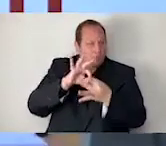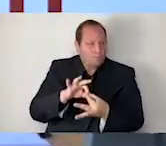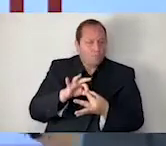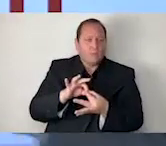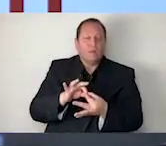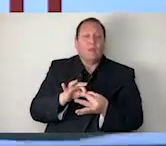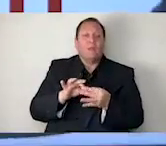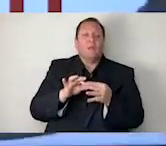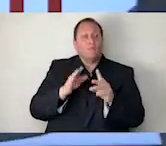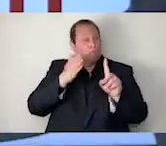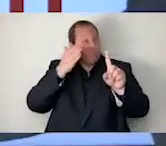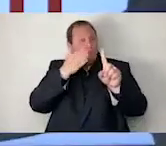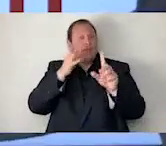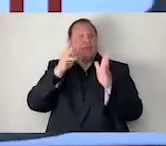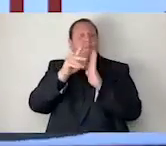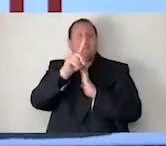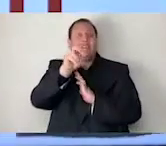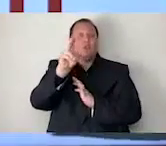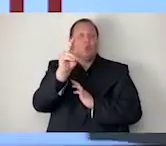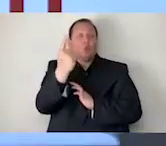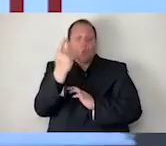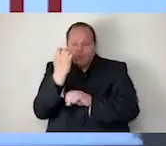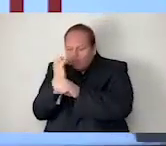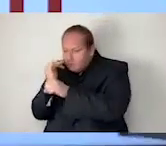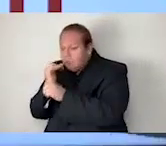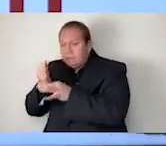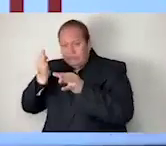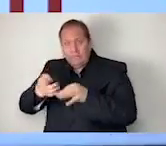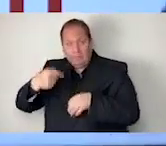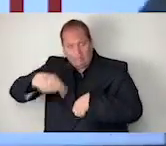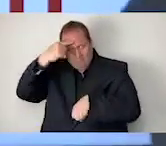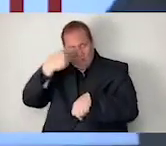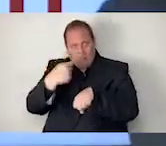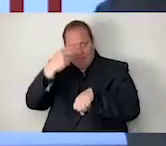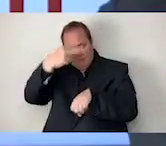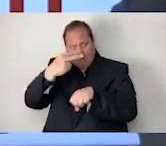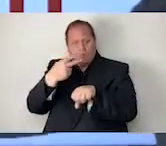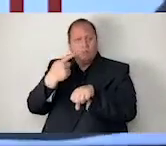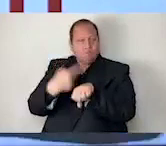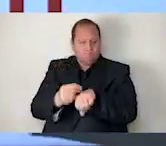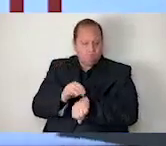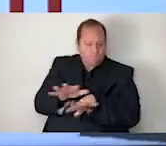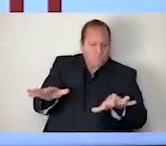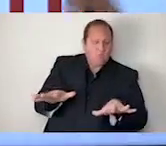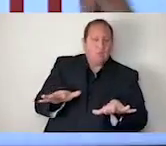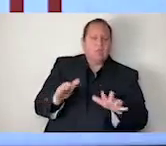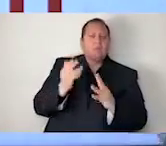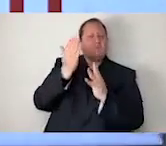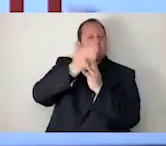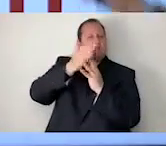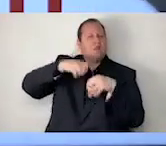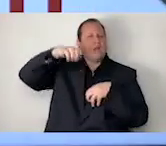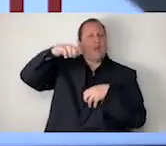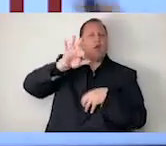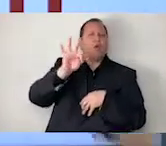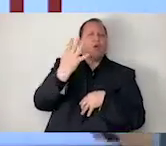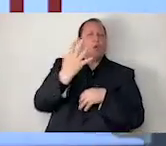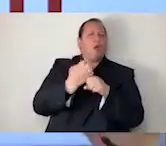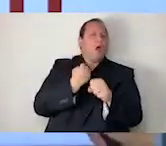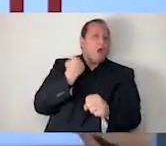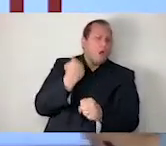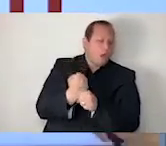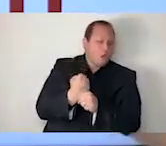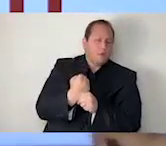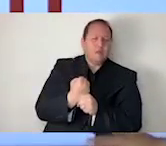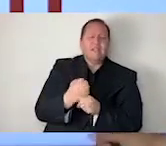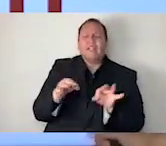44 años muy importante señalar que aquí es prácticamente está toda la base trabajadora con un punto con